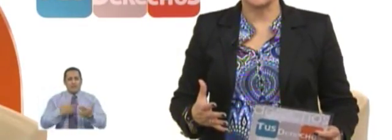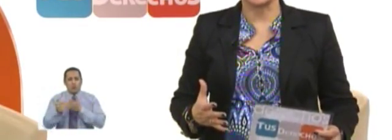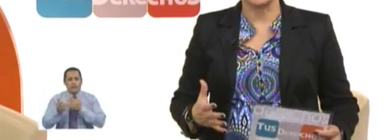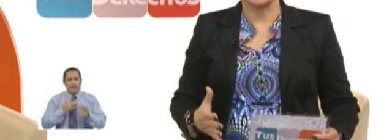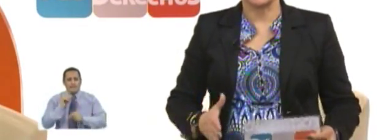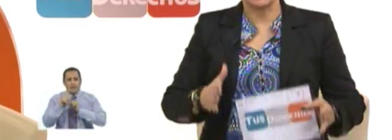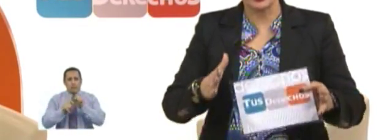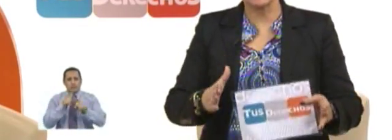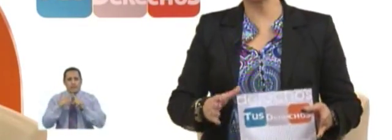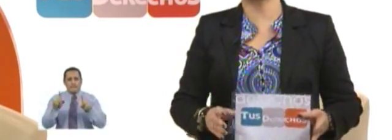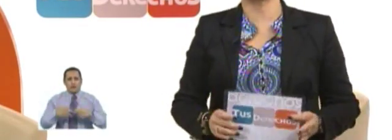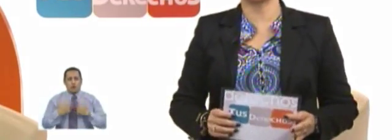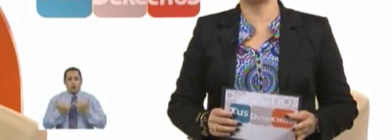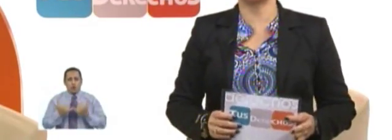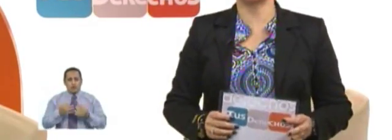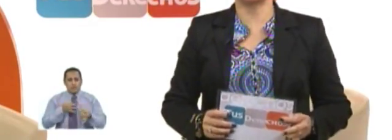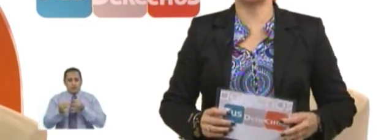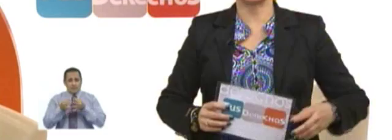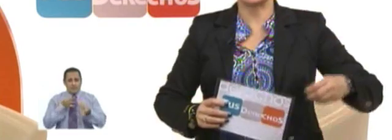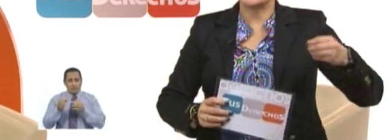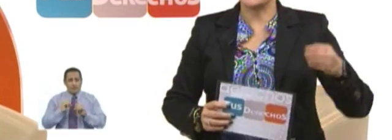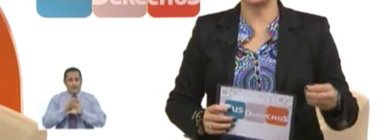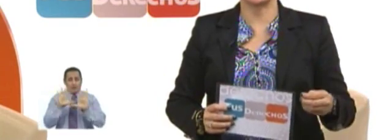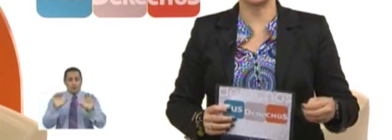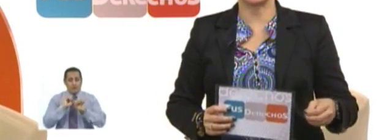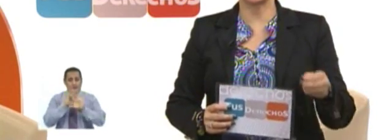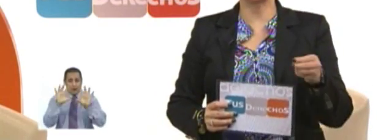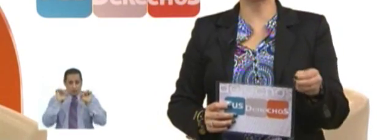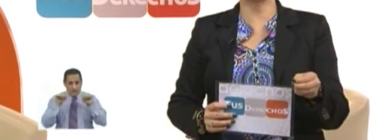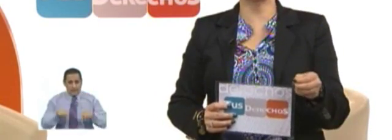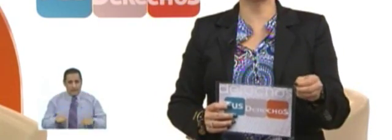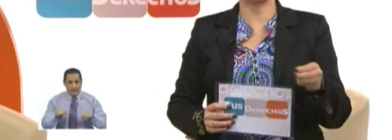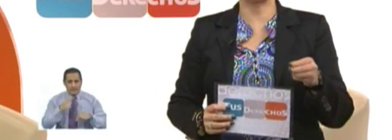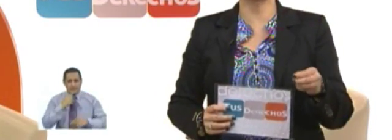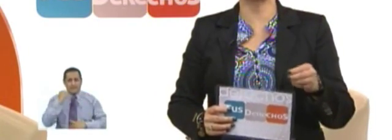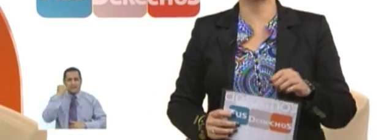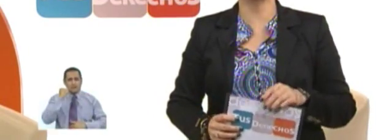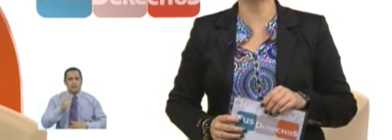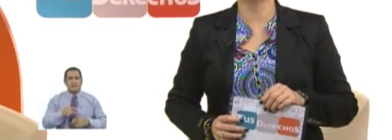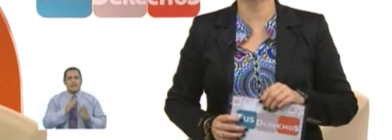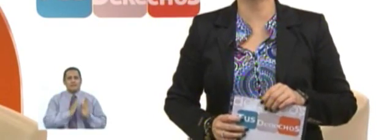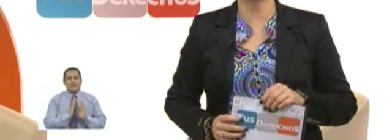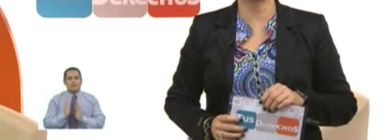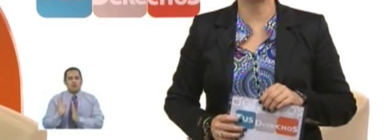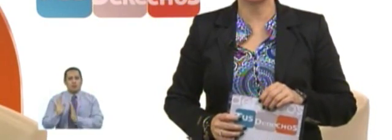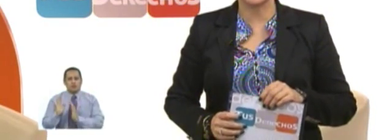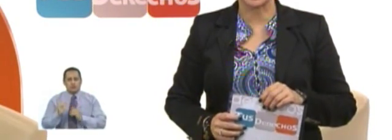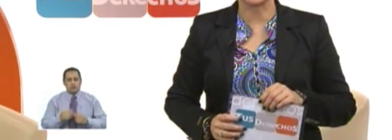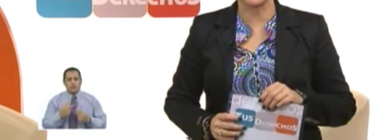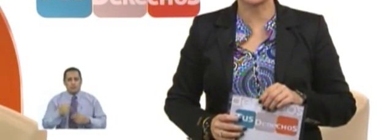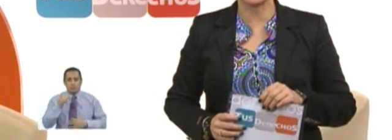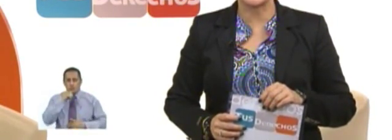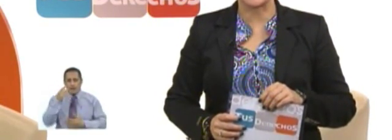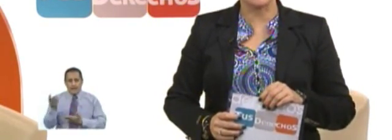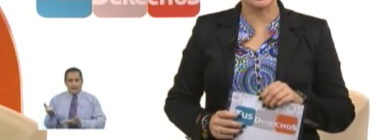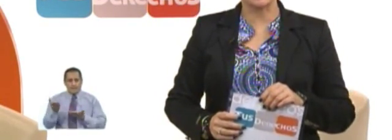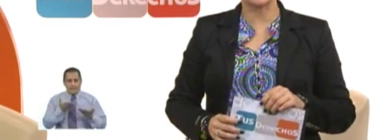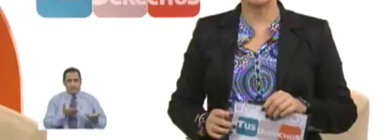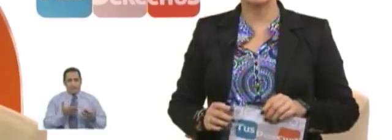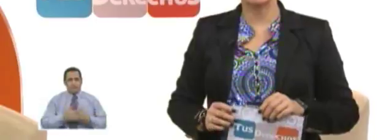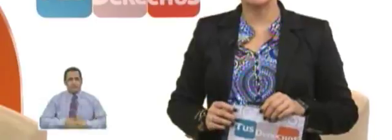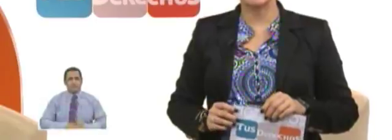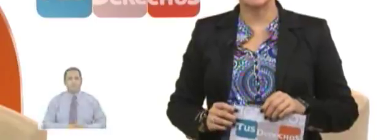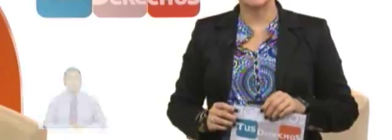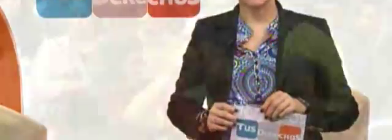todo cuestionamiento. Pero hoy se lo explicamos así clarito, clarito, aquí en Tus Derechos, hablamos sobre el debido proceso. Soy Rocío Aliaga,